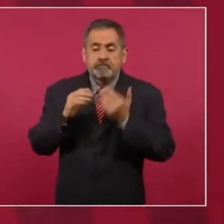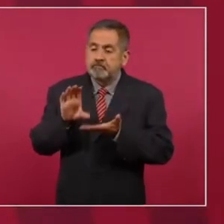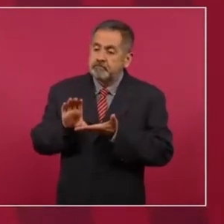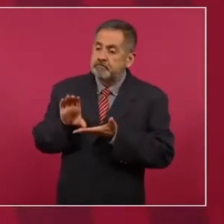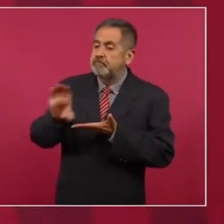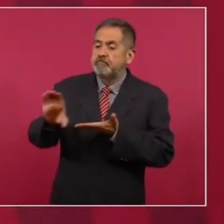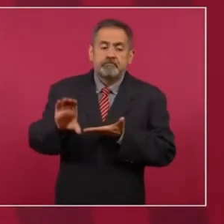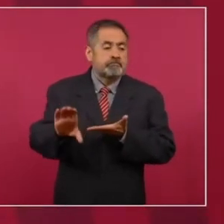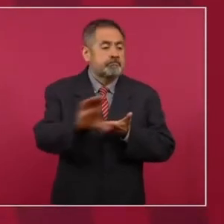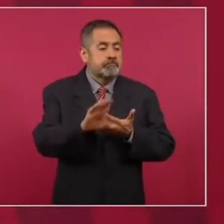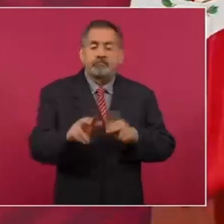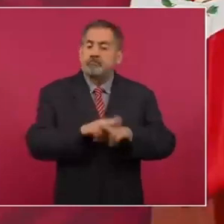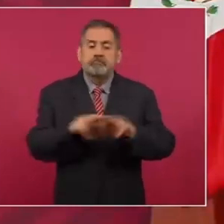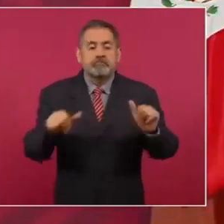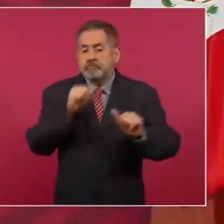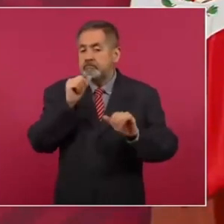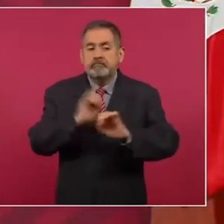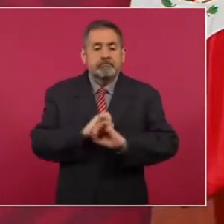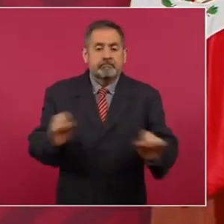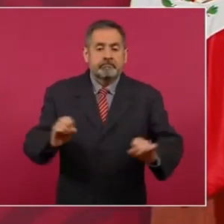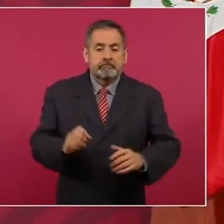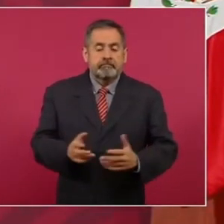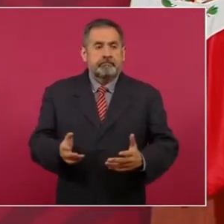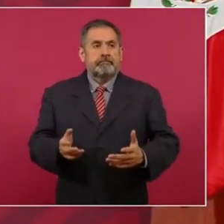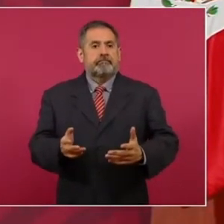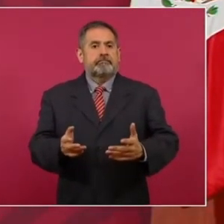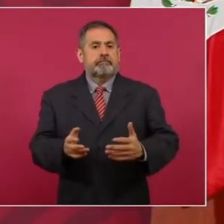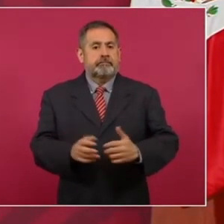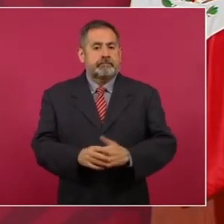va a haber nada.